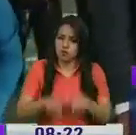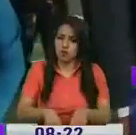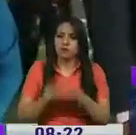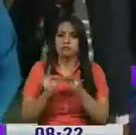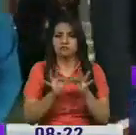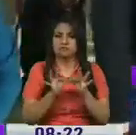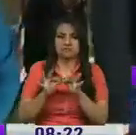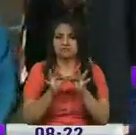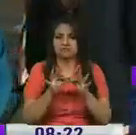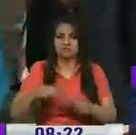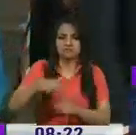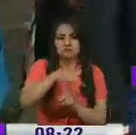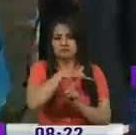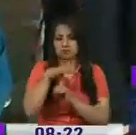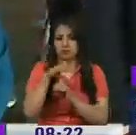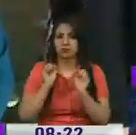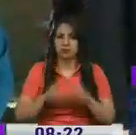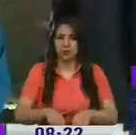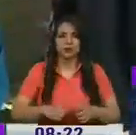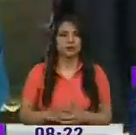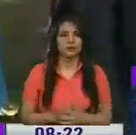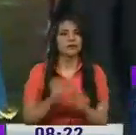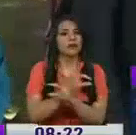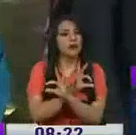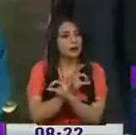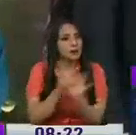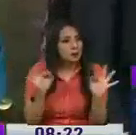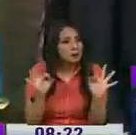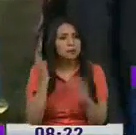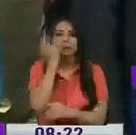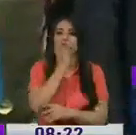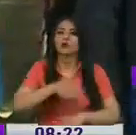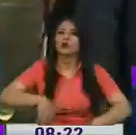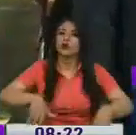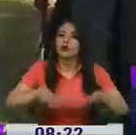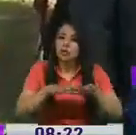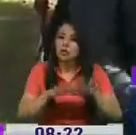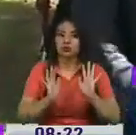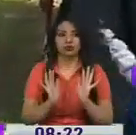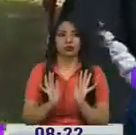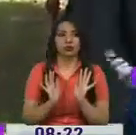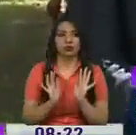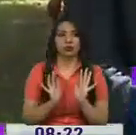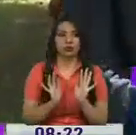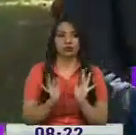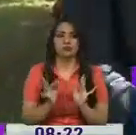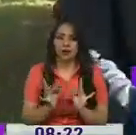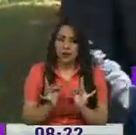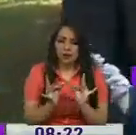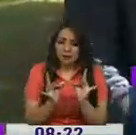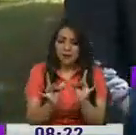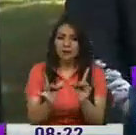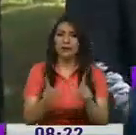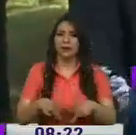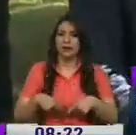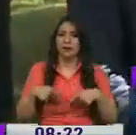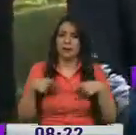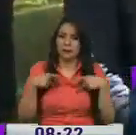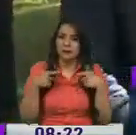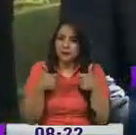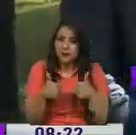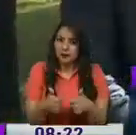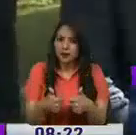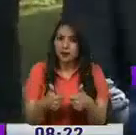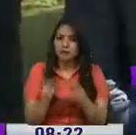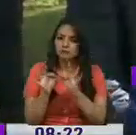este tipo de espacios verdes limpios, en buen estado, con una buena pues calidad de preservación